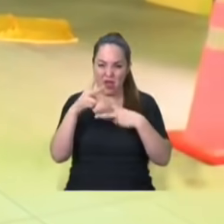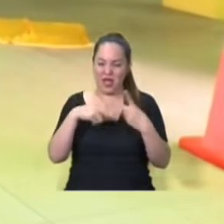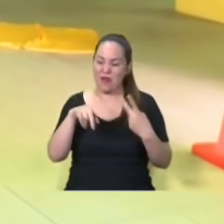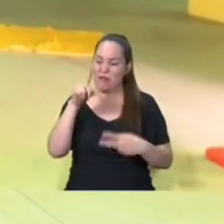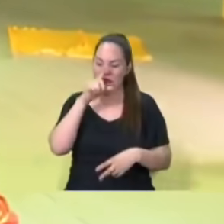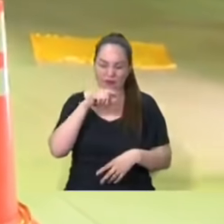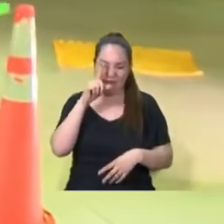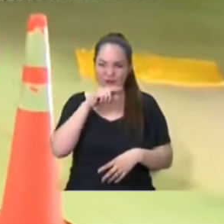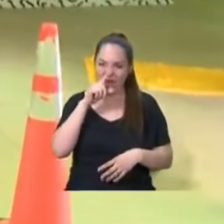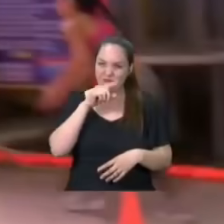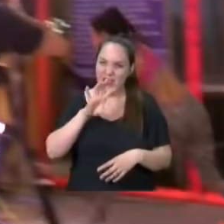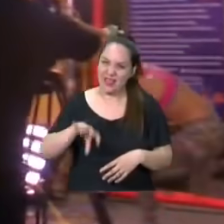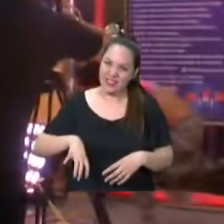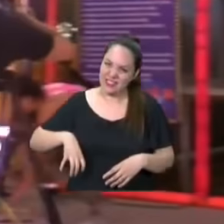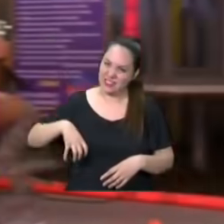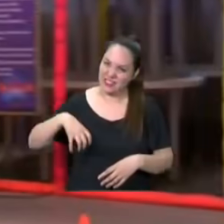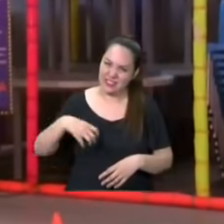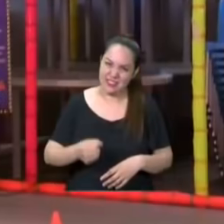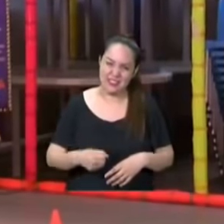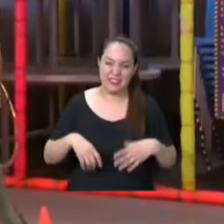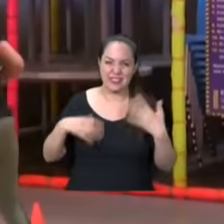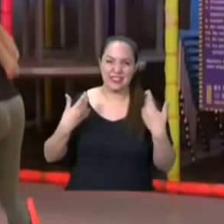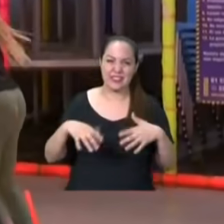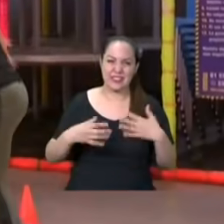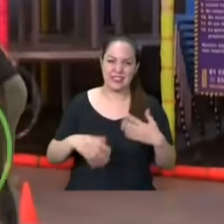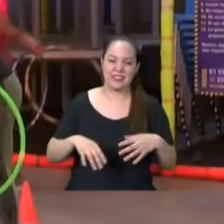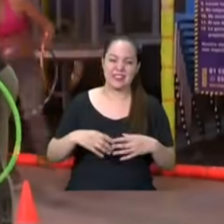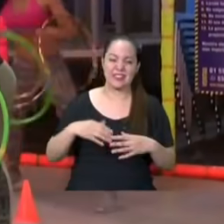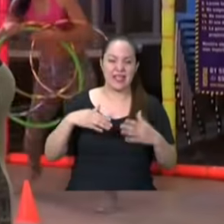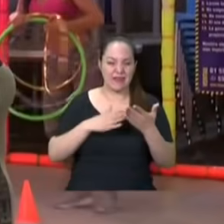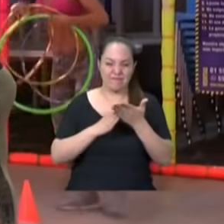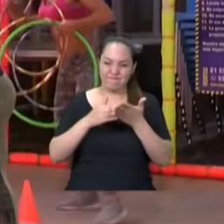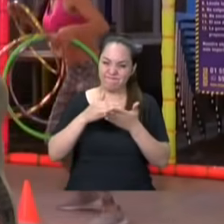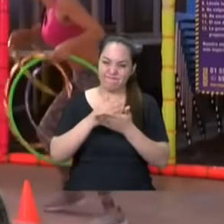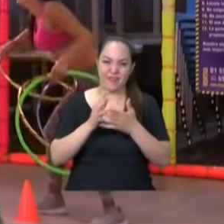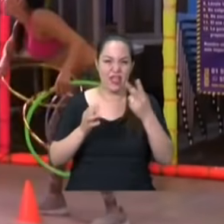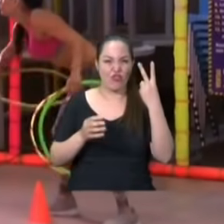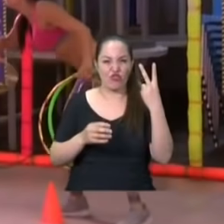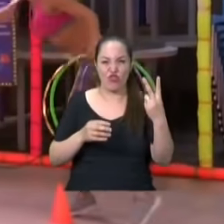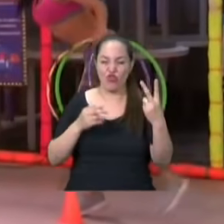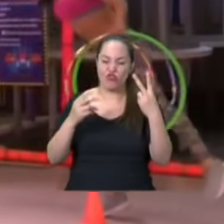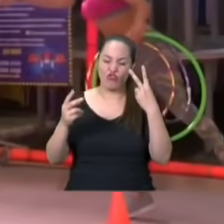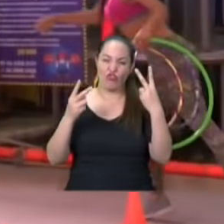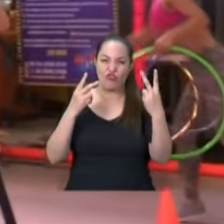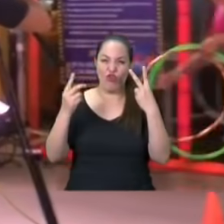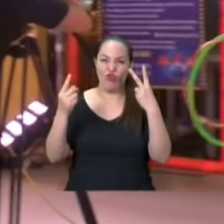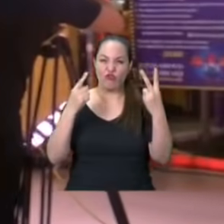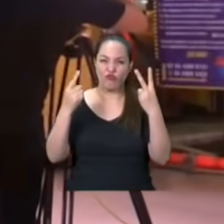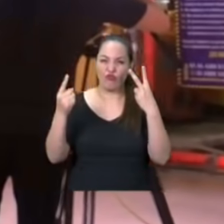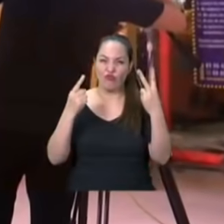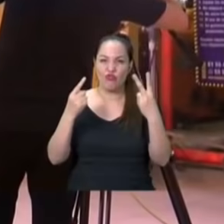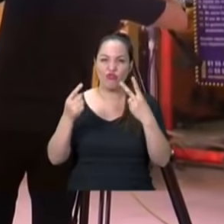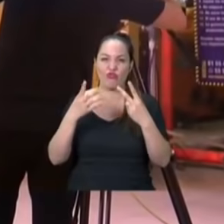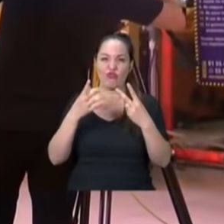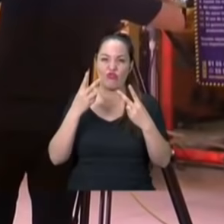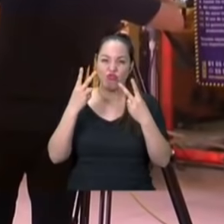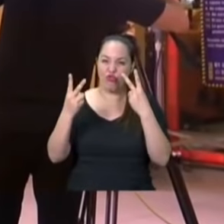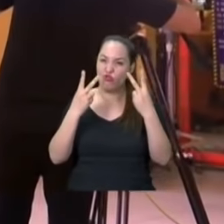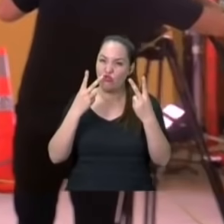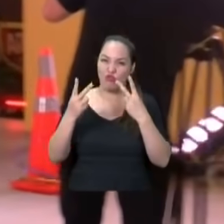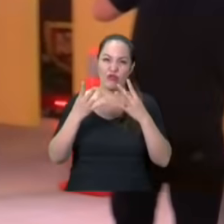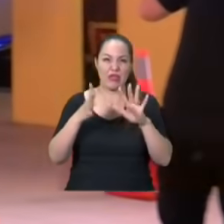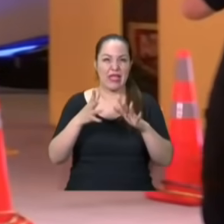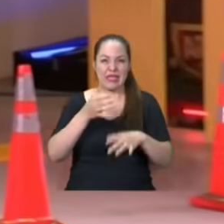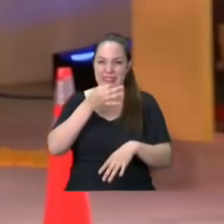entrar 3 aros. No, ninguno para Nabila. Natalie tiene 2. ¡Venga! Ay, no. ¡Natalie está! Prácticamente va a levantar lo que